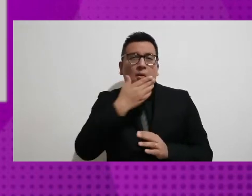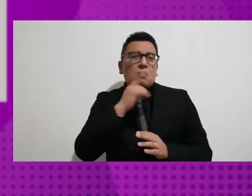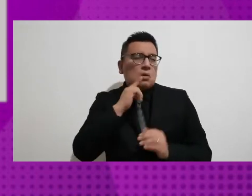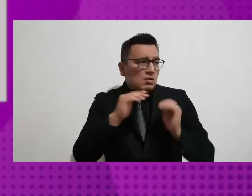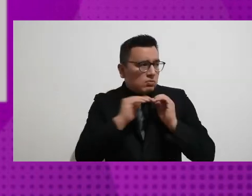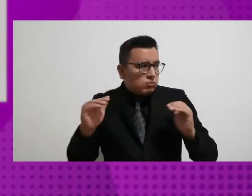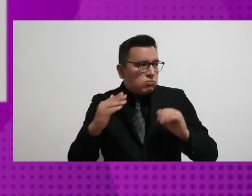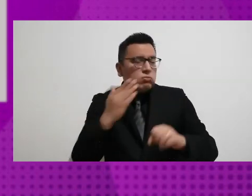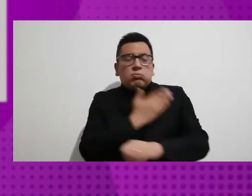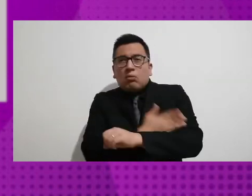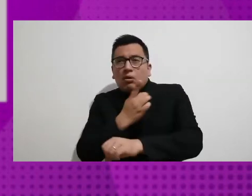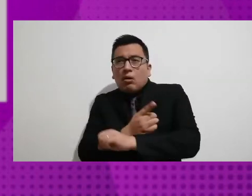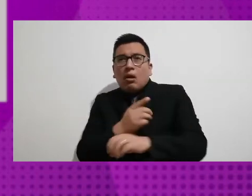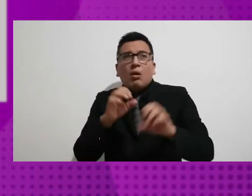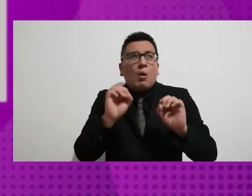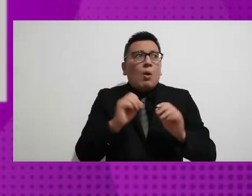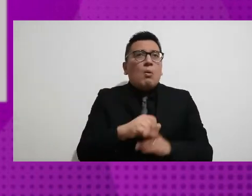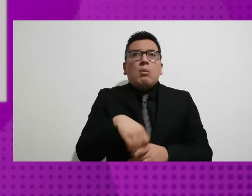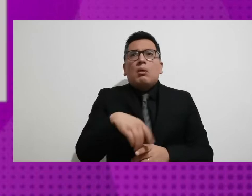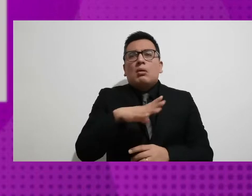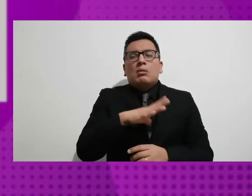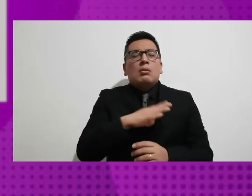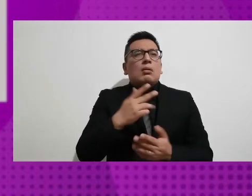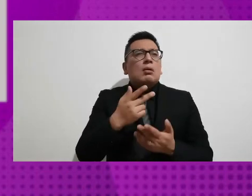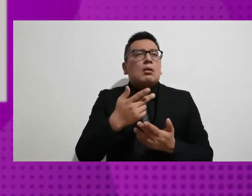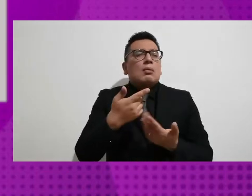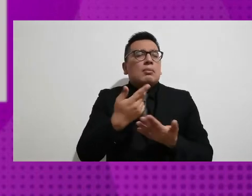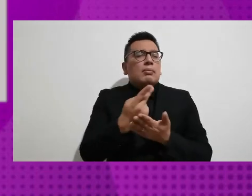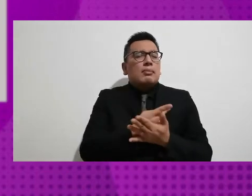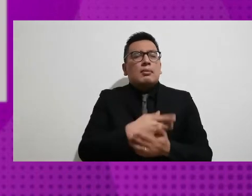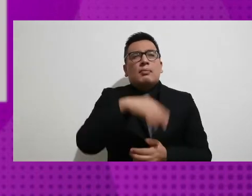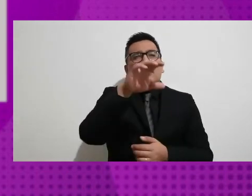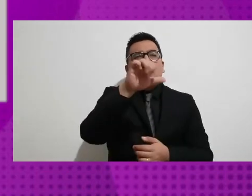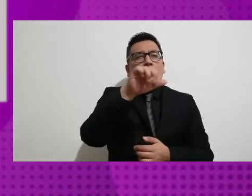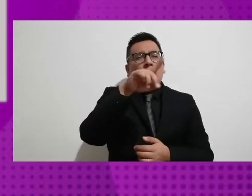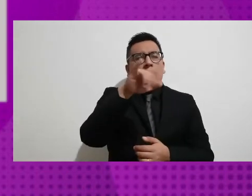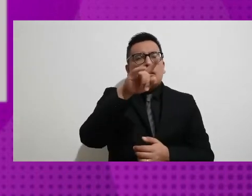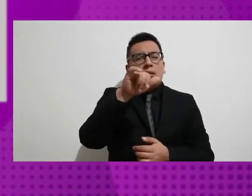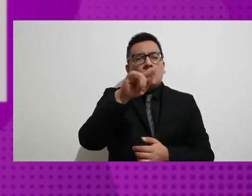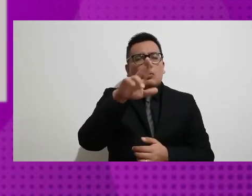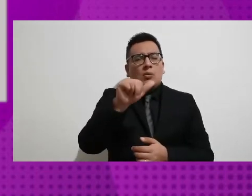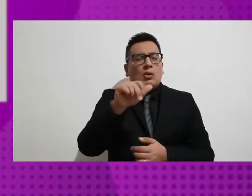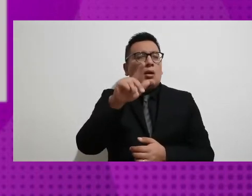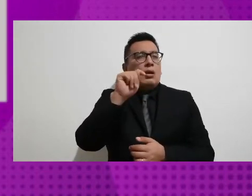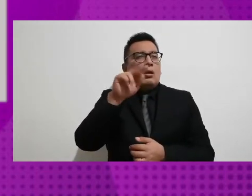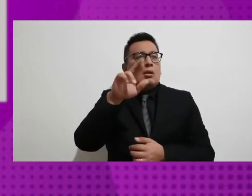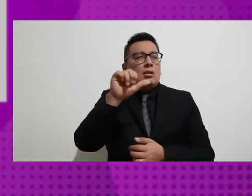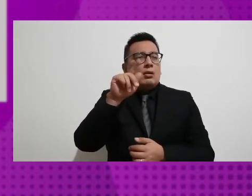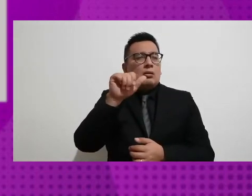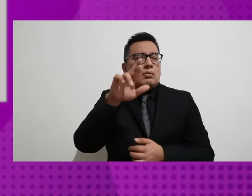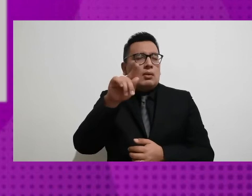en materia de paridad, de transparencia, como lo es el programa de candidatura transparente del Instituto Electoral de